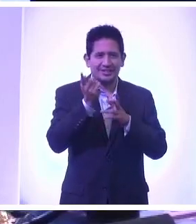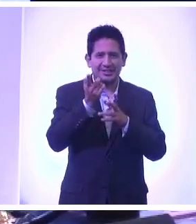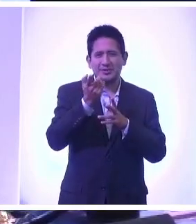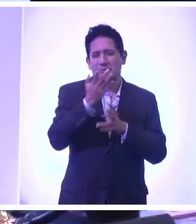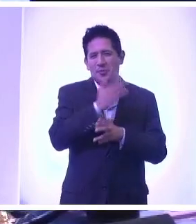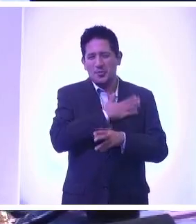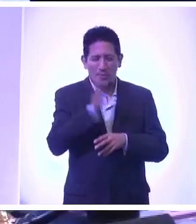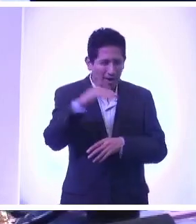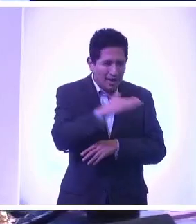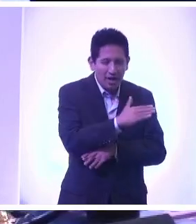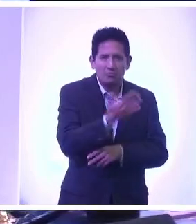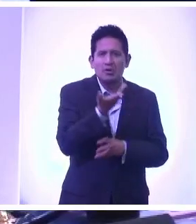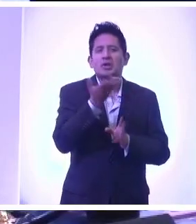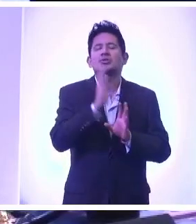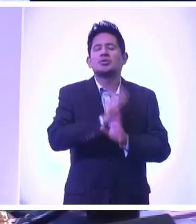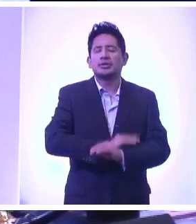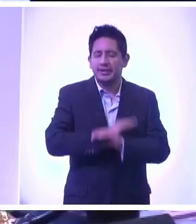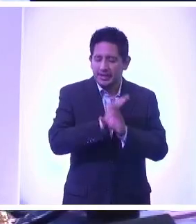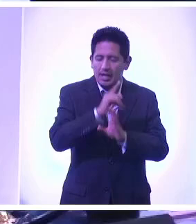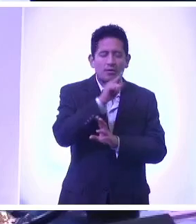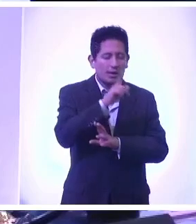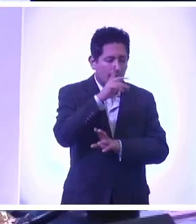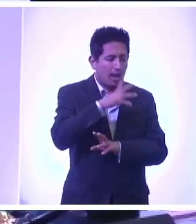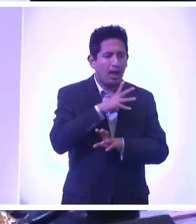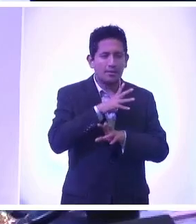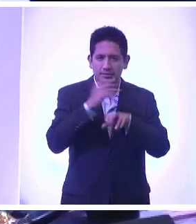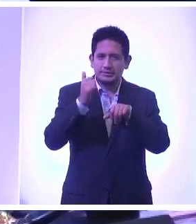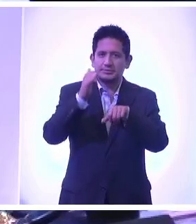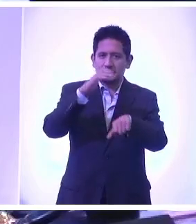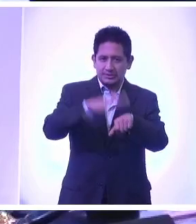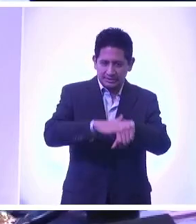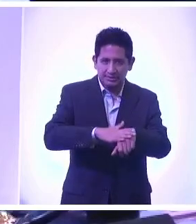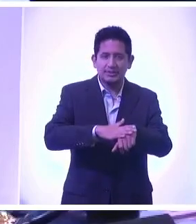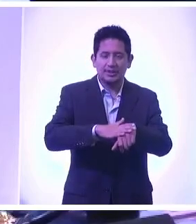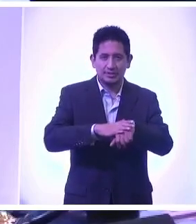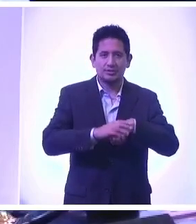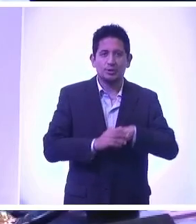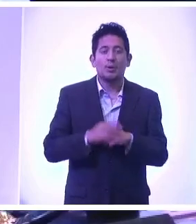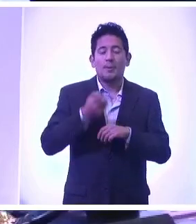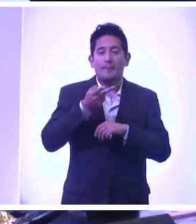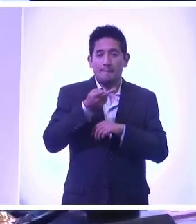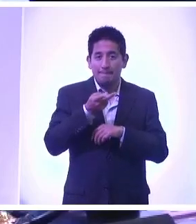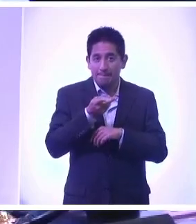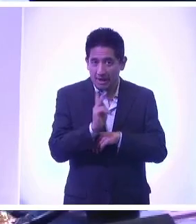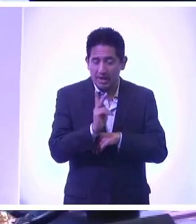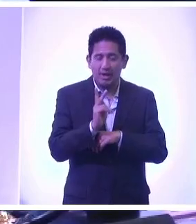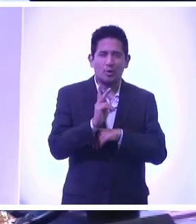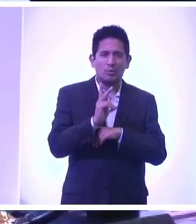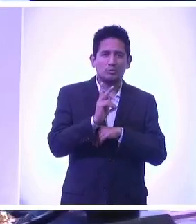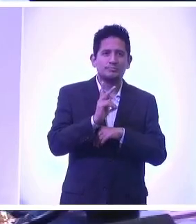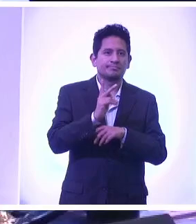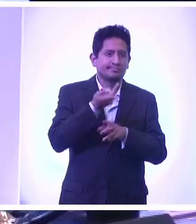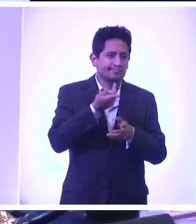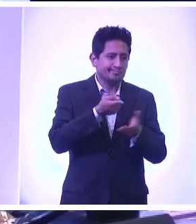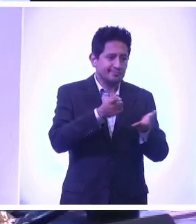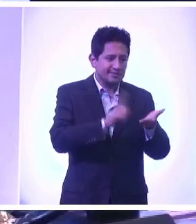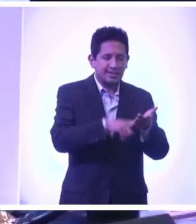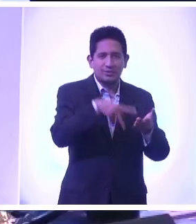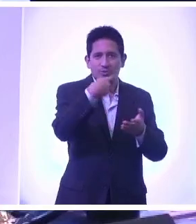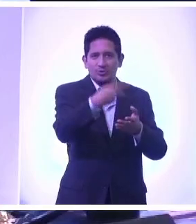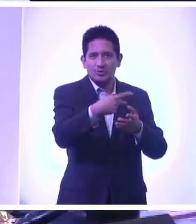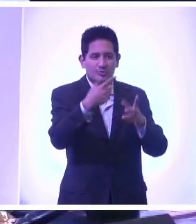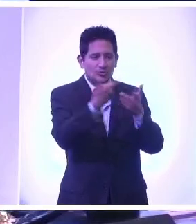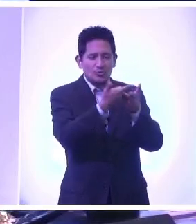tendrá algunas virtudes de administración por eso las administraciones públicas tienen un gabinete con gente experta que se dedica